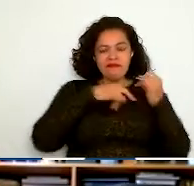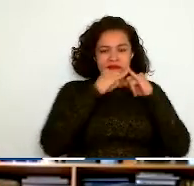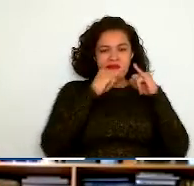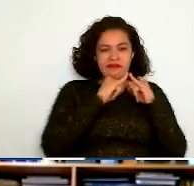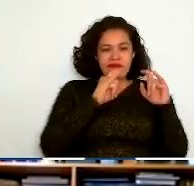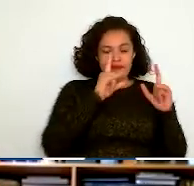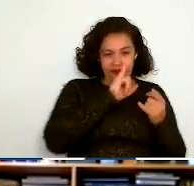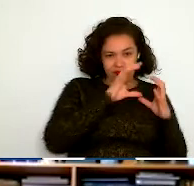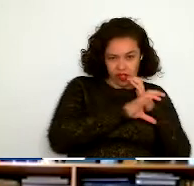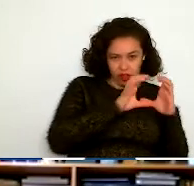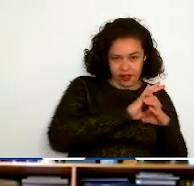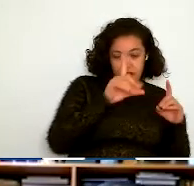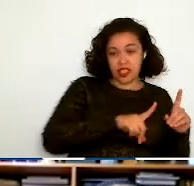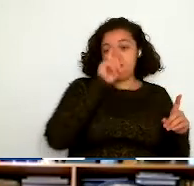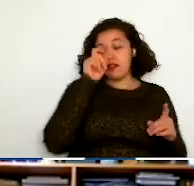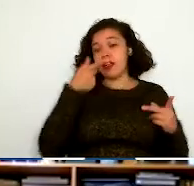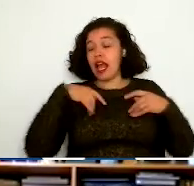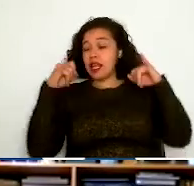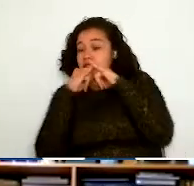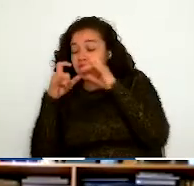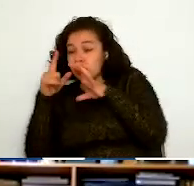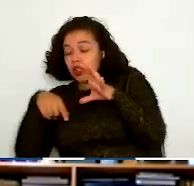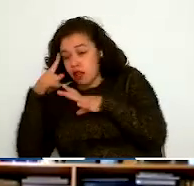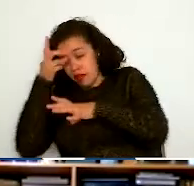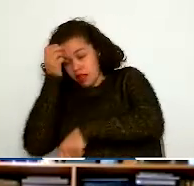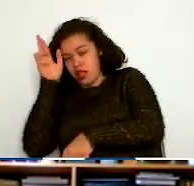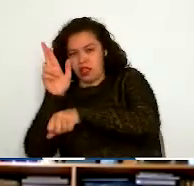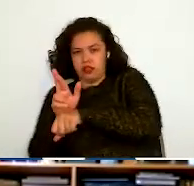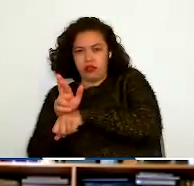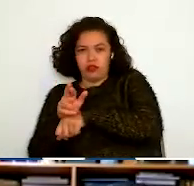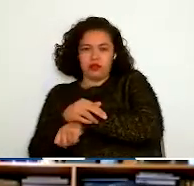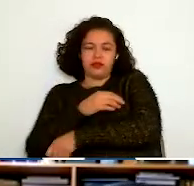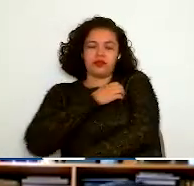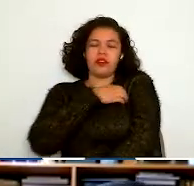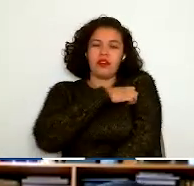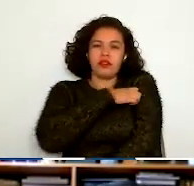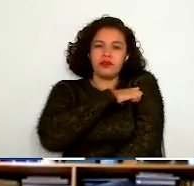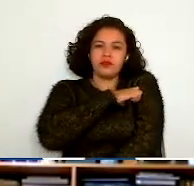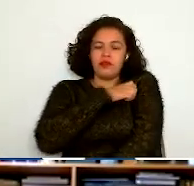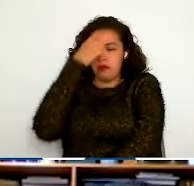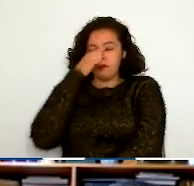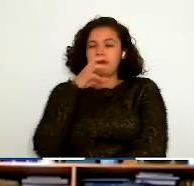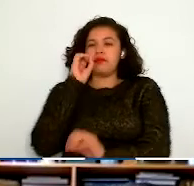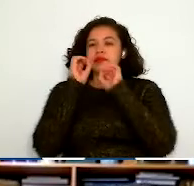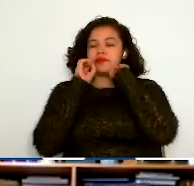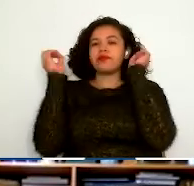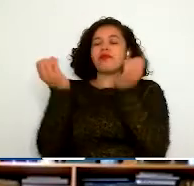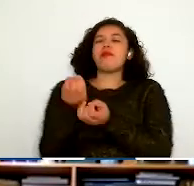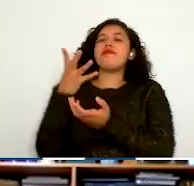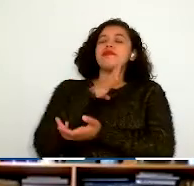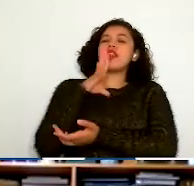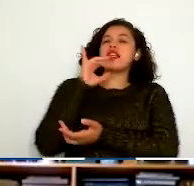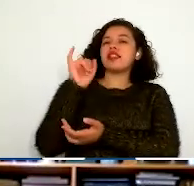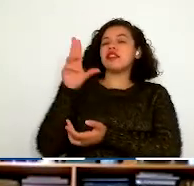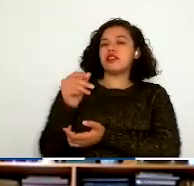es también la institución en sí misma, a nivel directivo, ¿no?, o a nivel organizacional, qué tan saludable es o no.